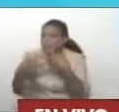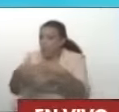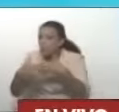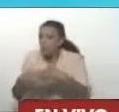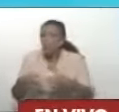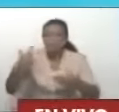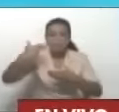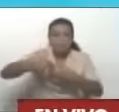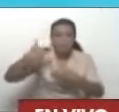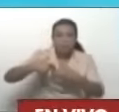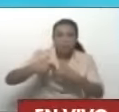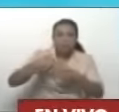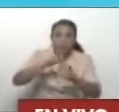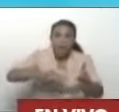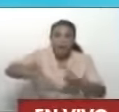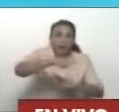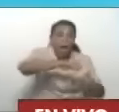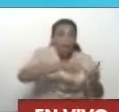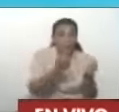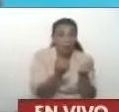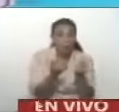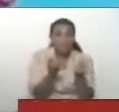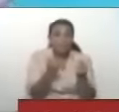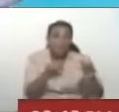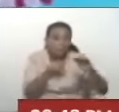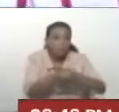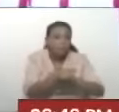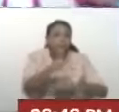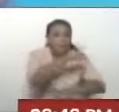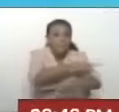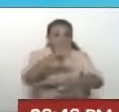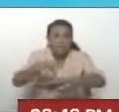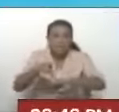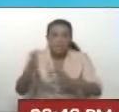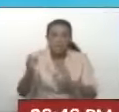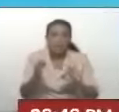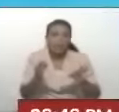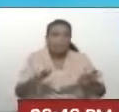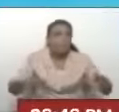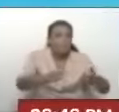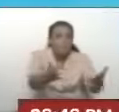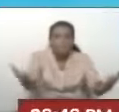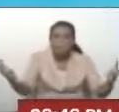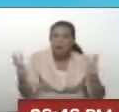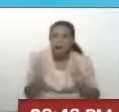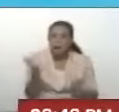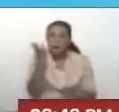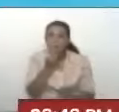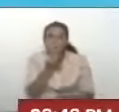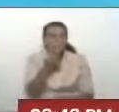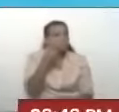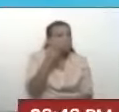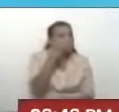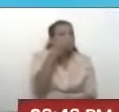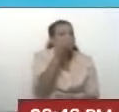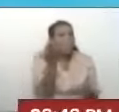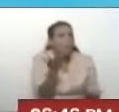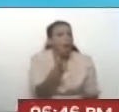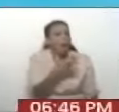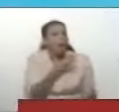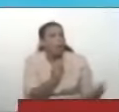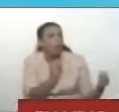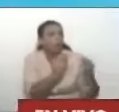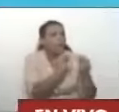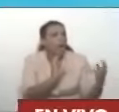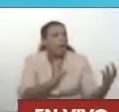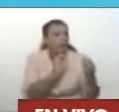de PDVSA y muchas áreas de nuestra economía, a que hagamos una gran feria de empleo en la que los jóvenes puedan ir a ver cuál es la oferta